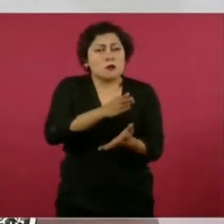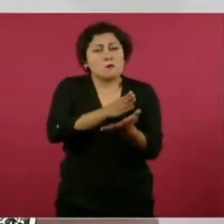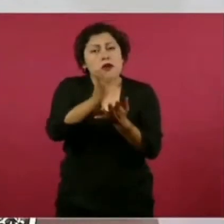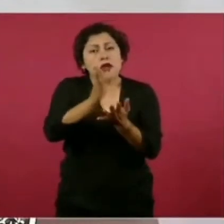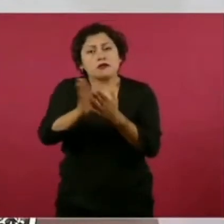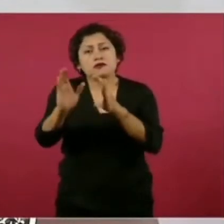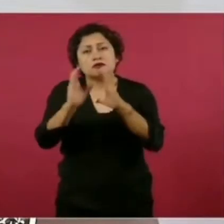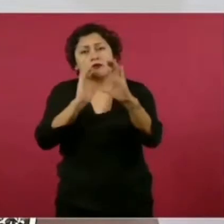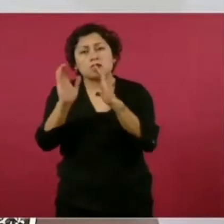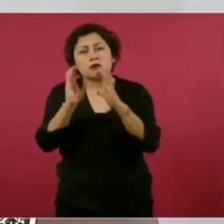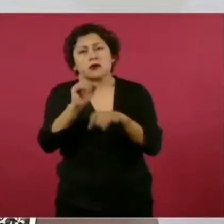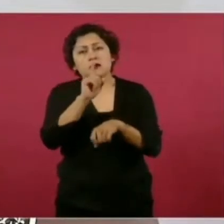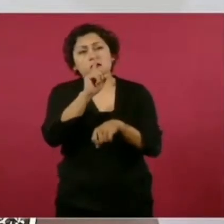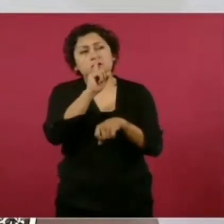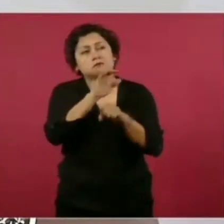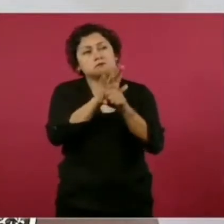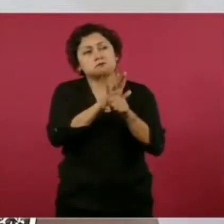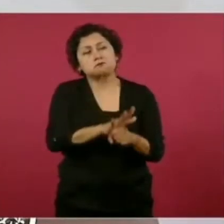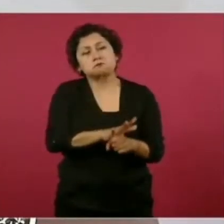completamente.